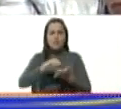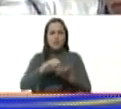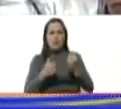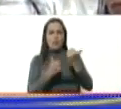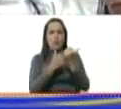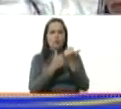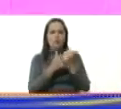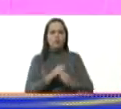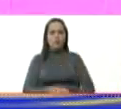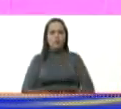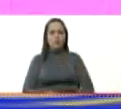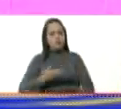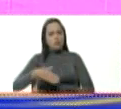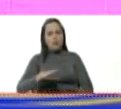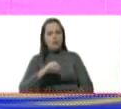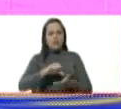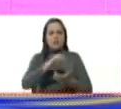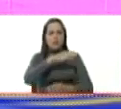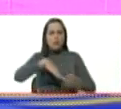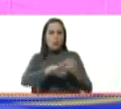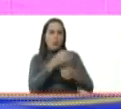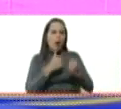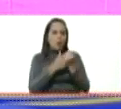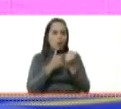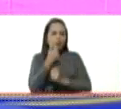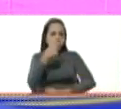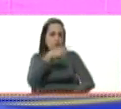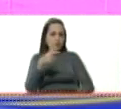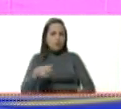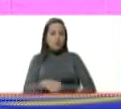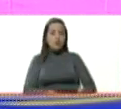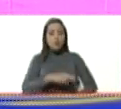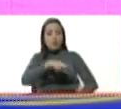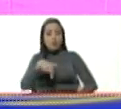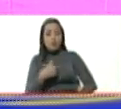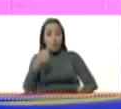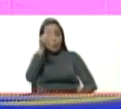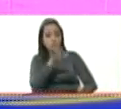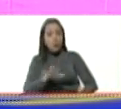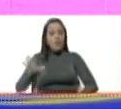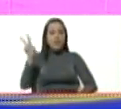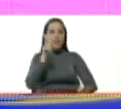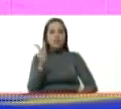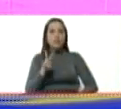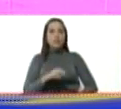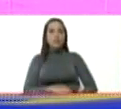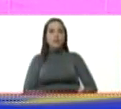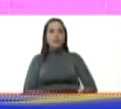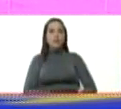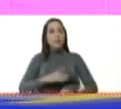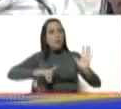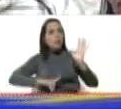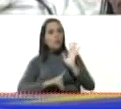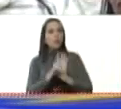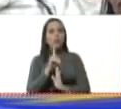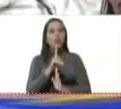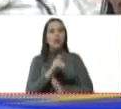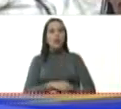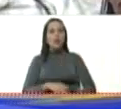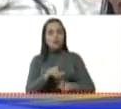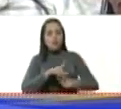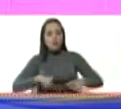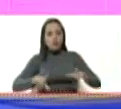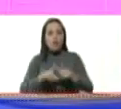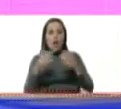Voy para el círculo. Bueno, estamos nosotros en todo el país, Judith, desarrollando estos círculos. Vamos a